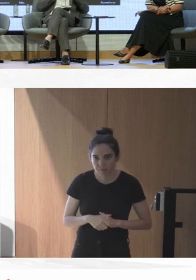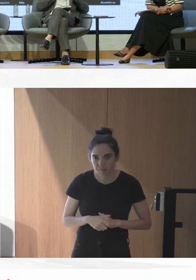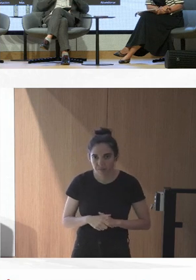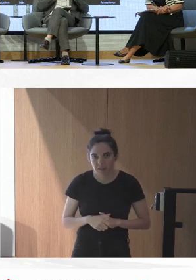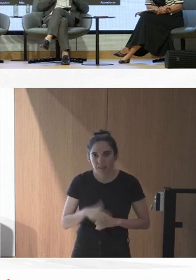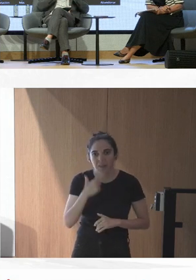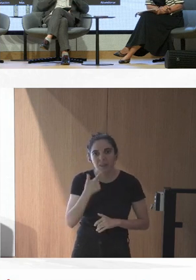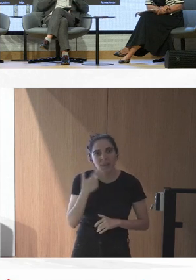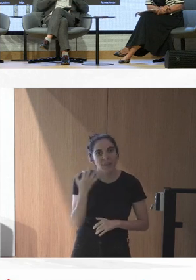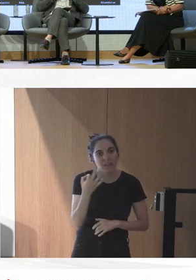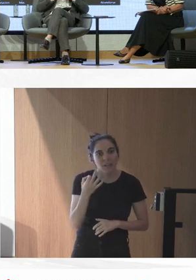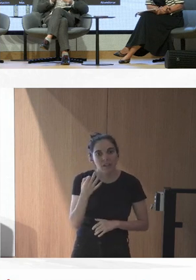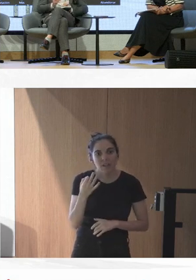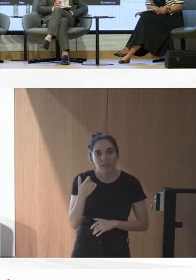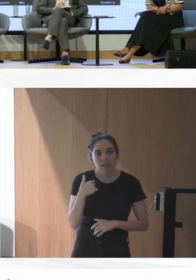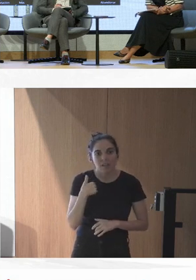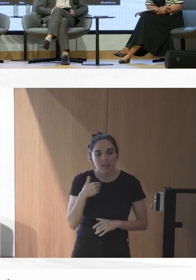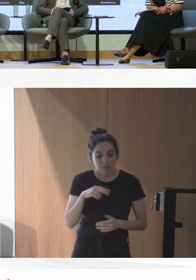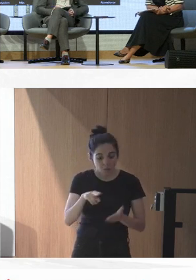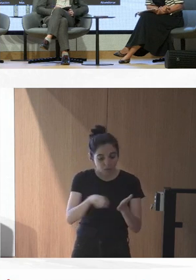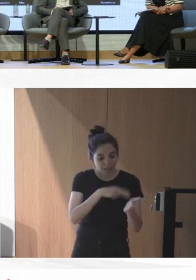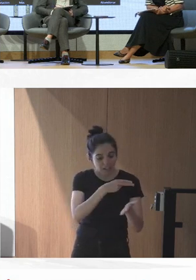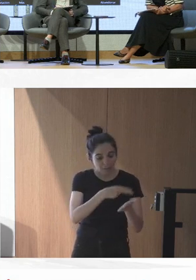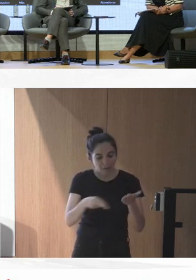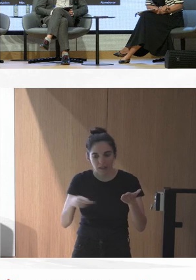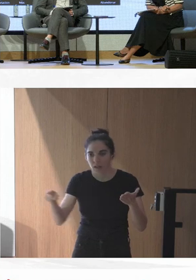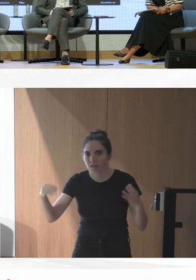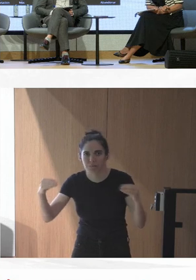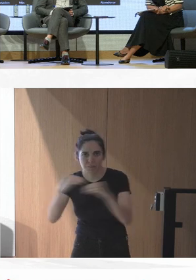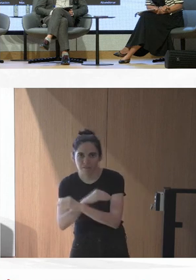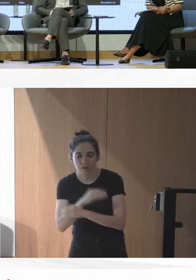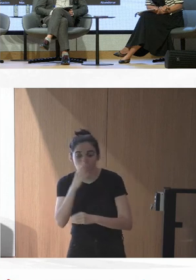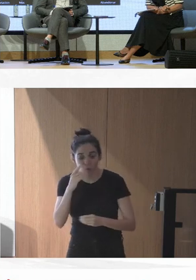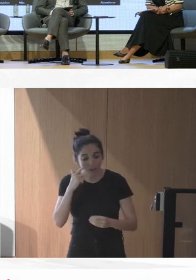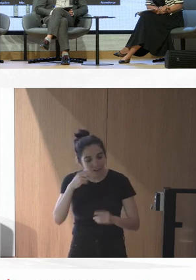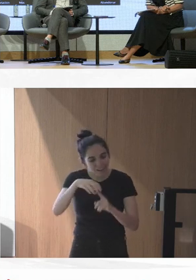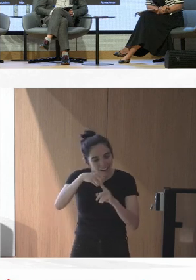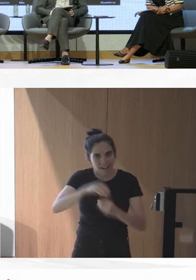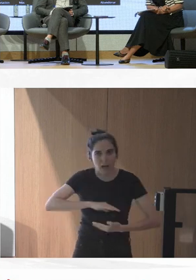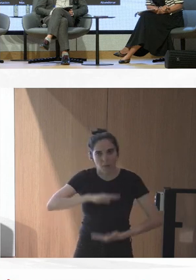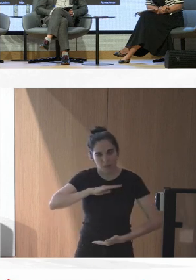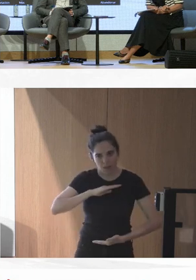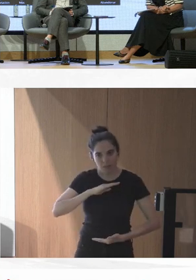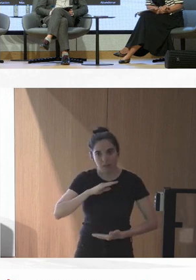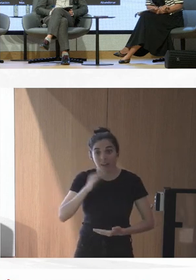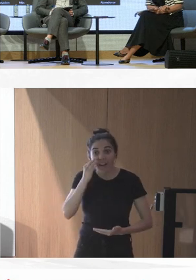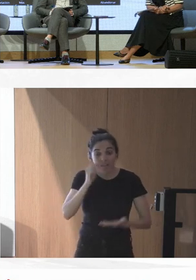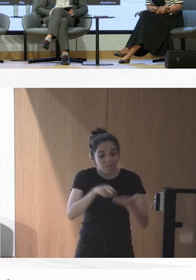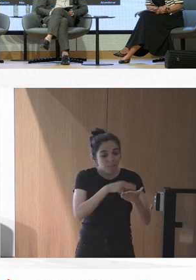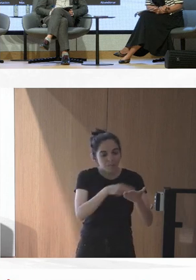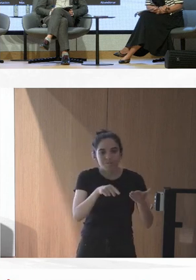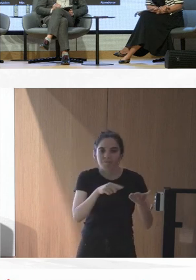se dice que es contraria a la CRPD porque está basada en la capacidad. Y la CRPD se